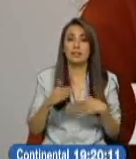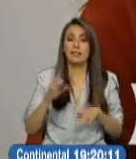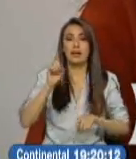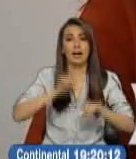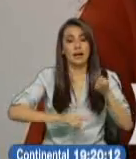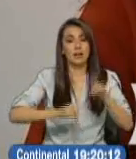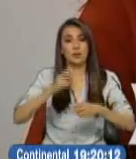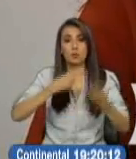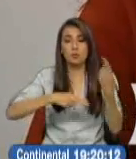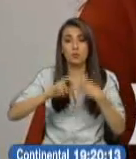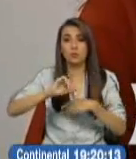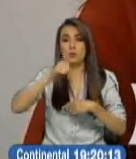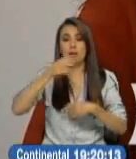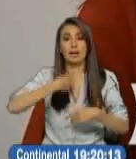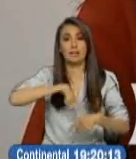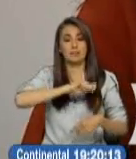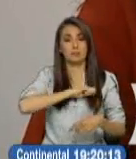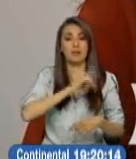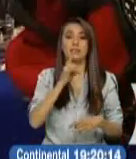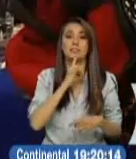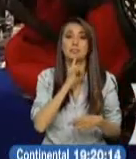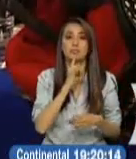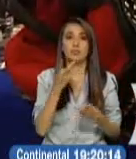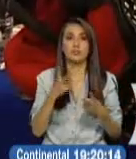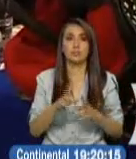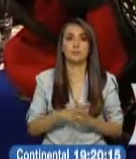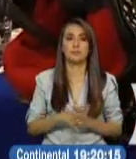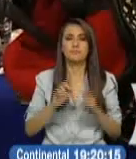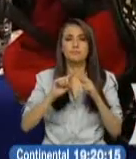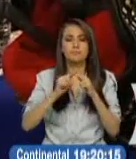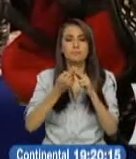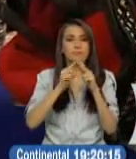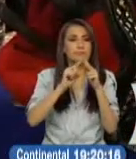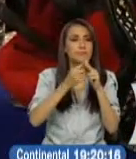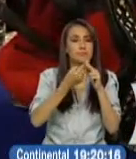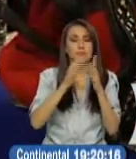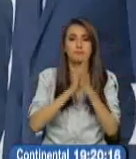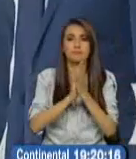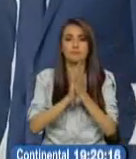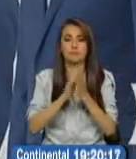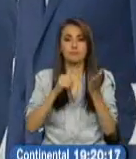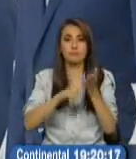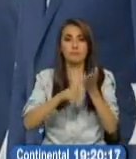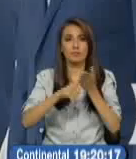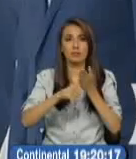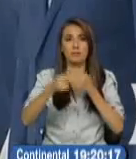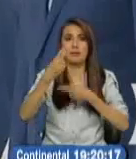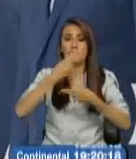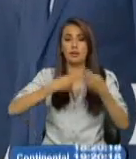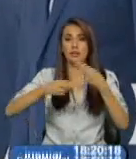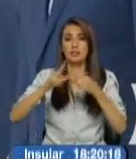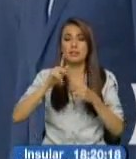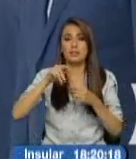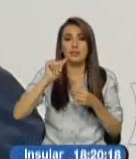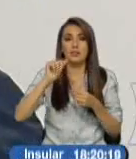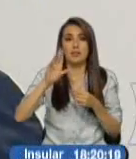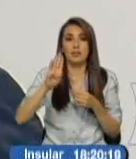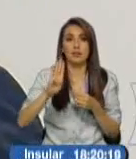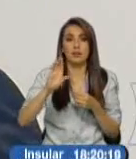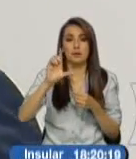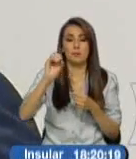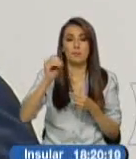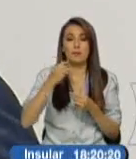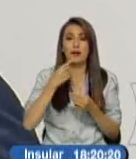algunas exportaciones como España y Estados Unidos. Iniciativas como esta, a criterio del ministro de Comercio Exterior, Pablo Campana, fomentan